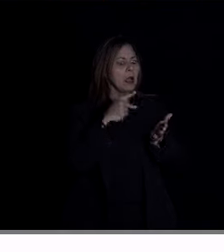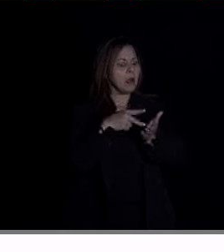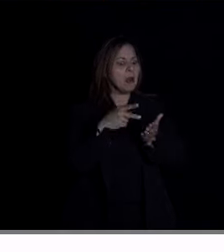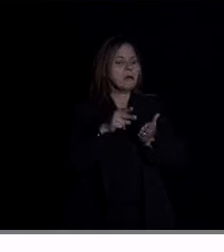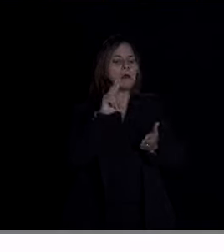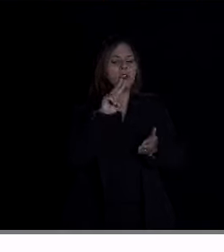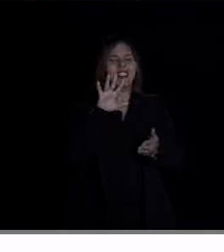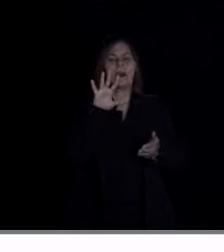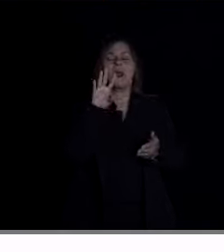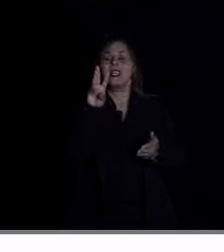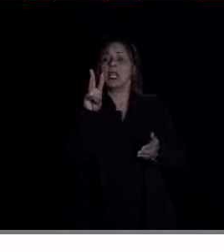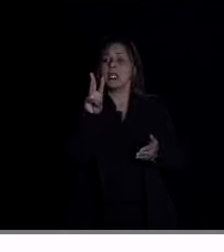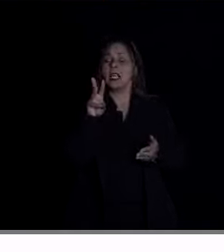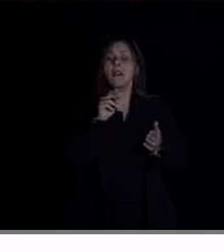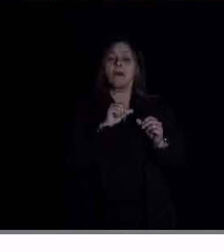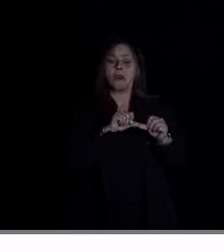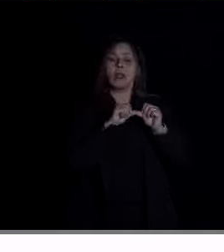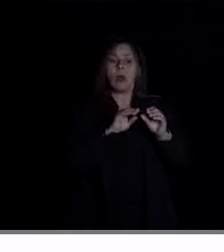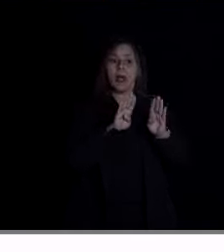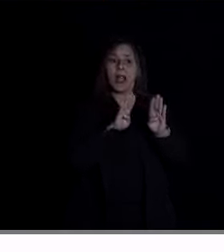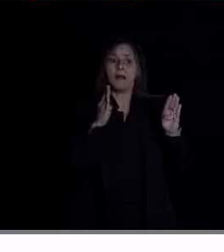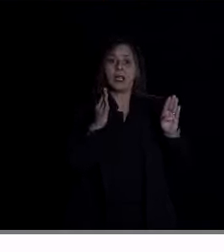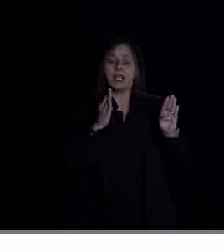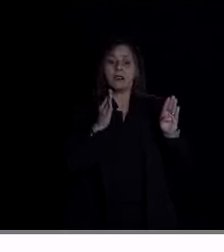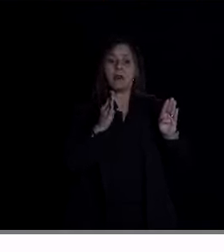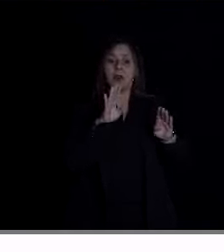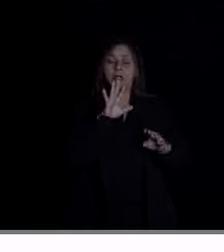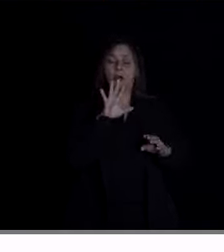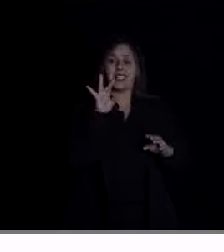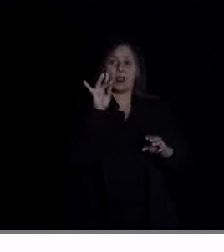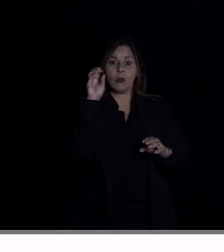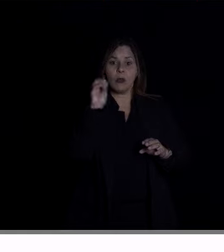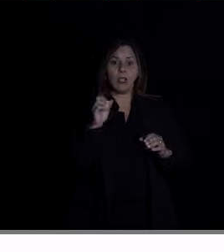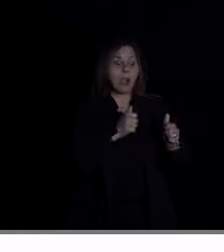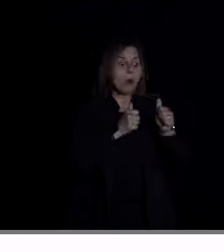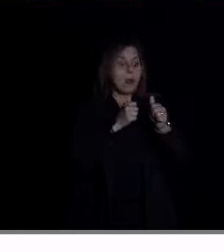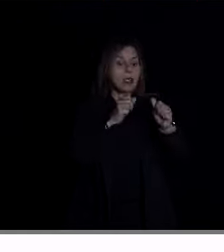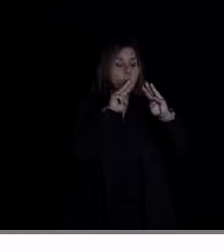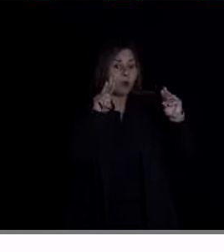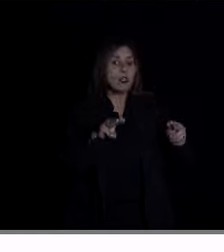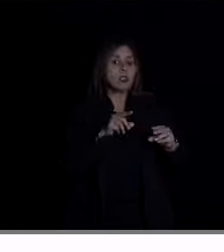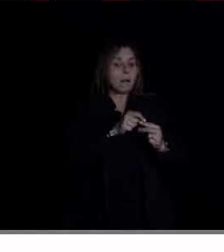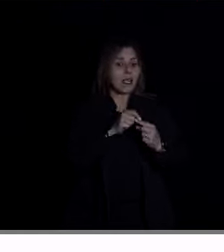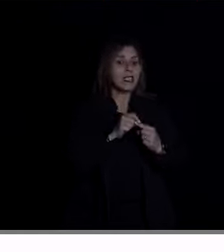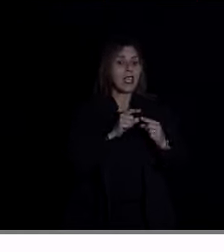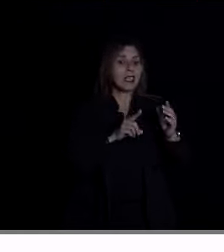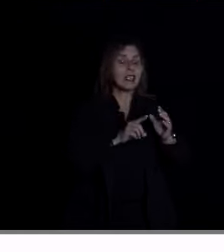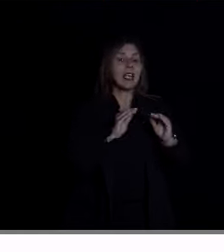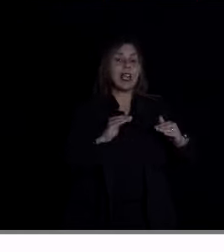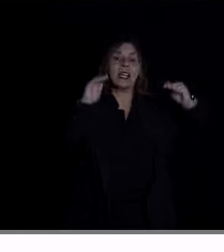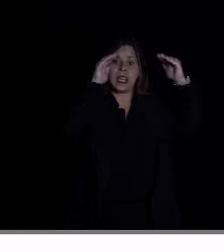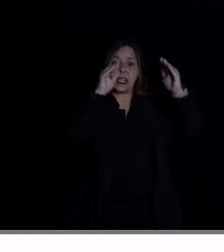256 permanecían abiertos para un 88%. Quiere decir que el acompañamiento del municipio, en especial el de la Secretaría de Desarrollo